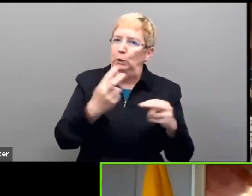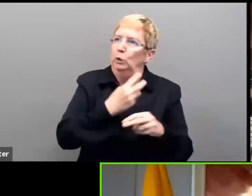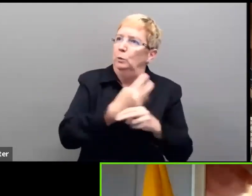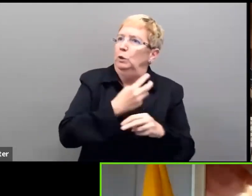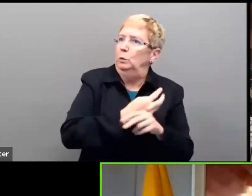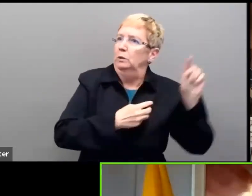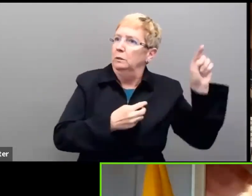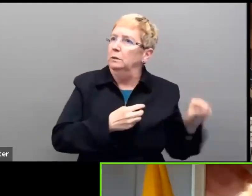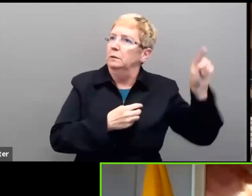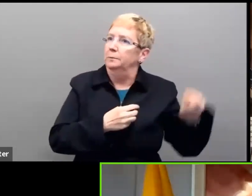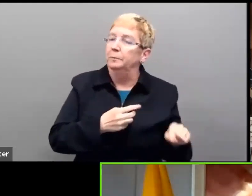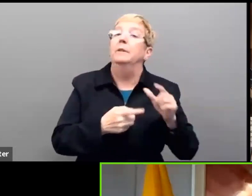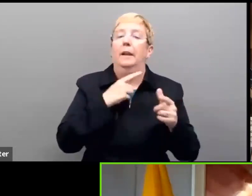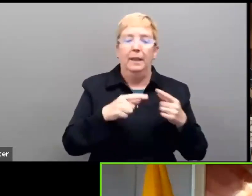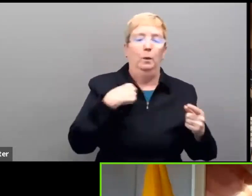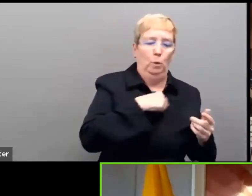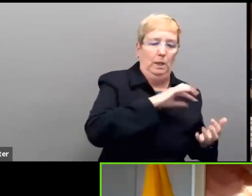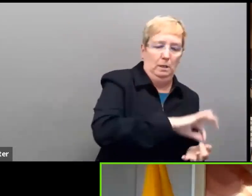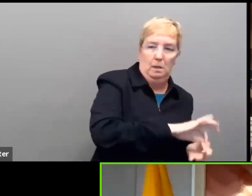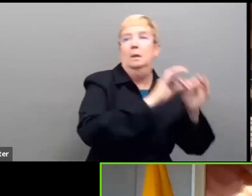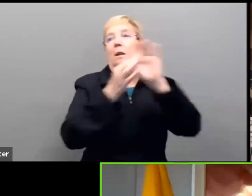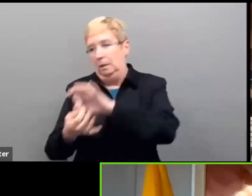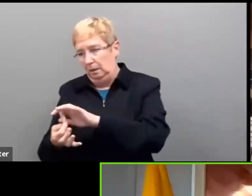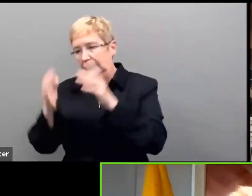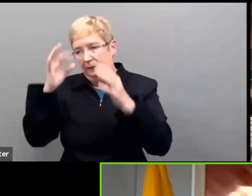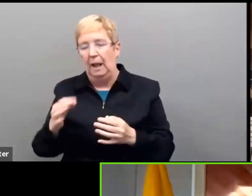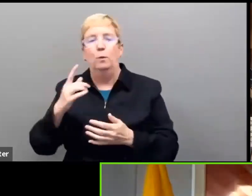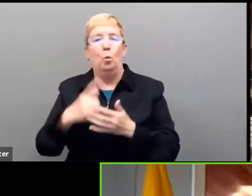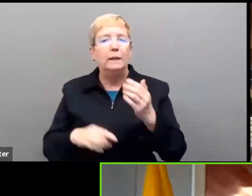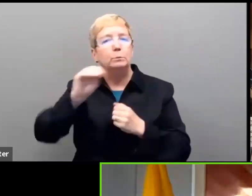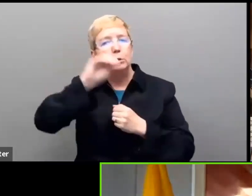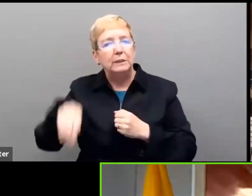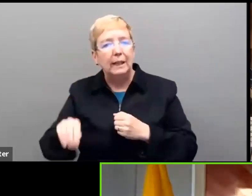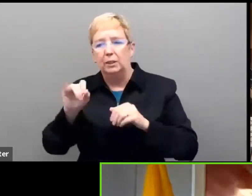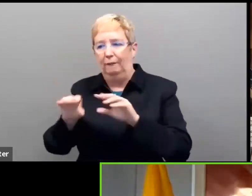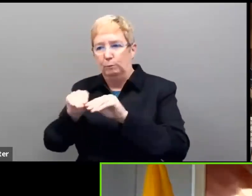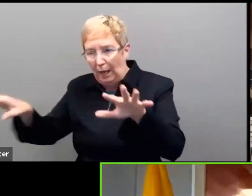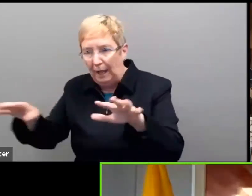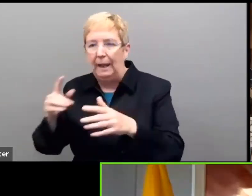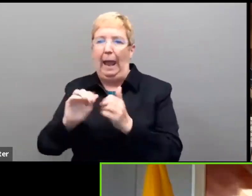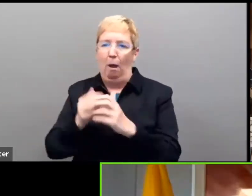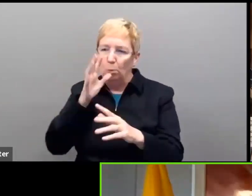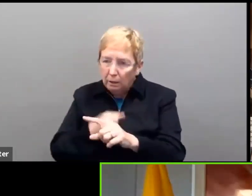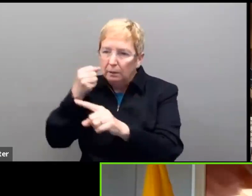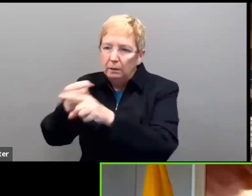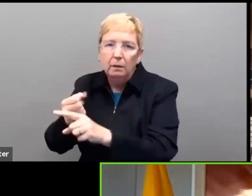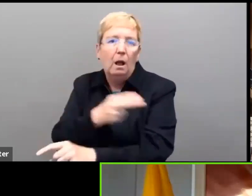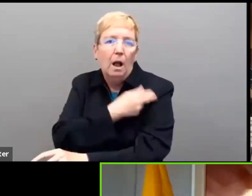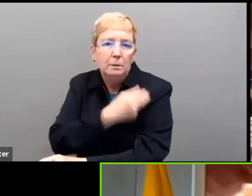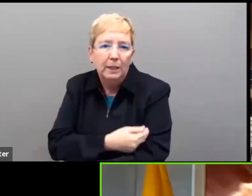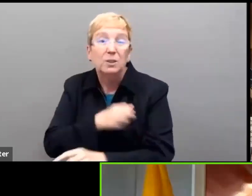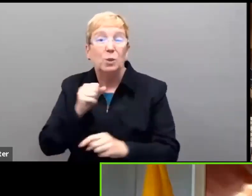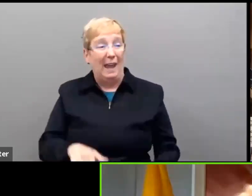de vacunación y para entender cuán seguro va a estar alguien en cualquier comunidad y lo usamos para traducir